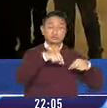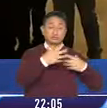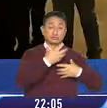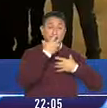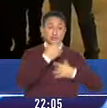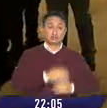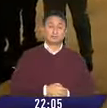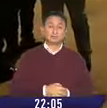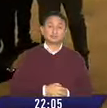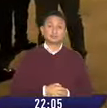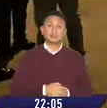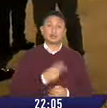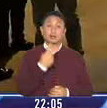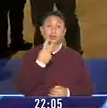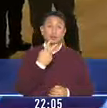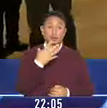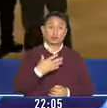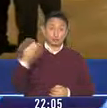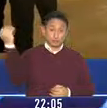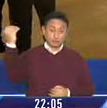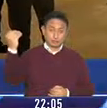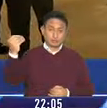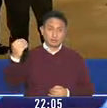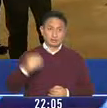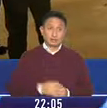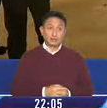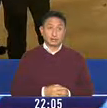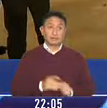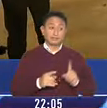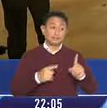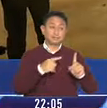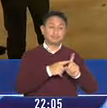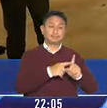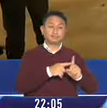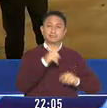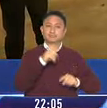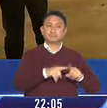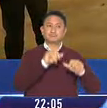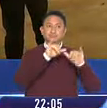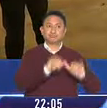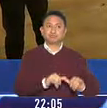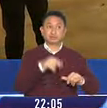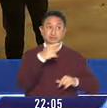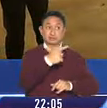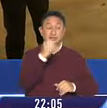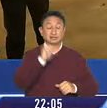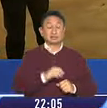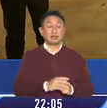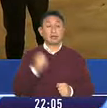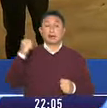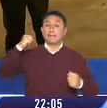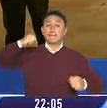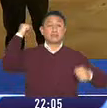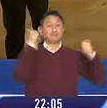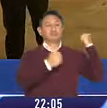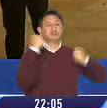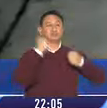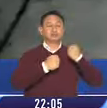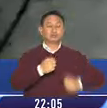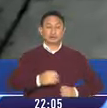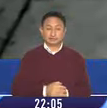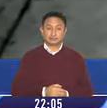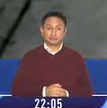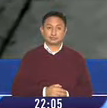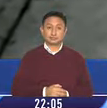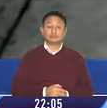enardecida. Dos lograron fugar y se salvaron de la ira de los pobladores, pero uno se quedó y sintió la rabia de los habitantes de Guambaló.